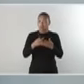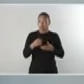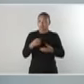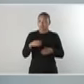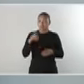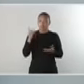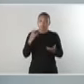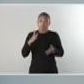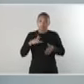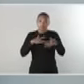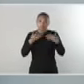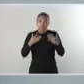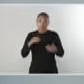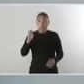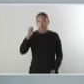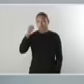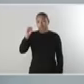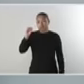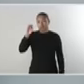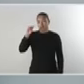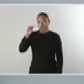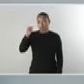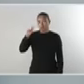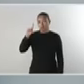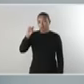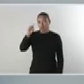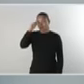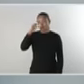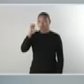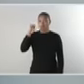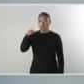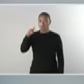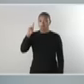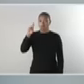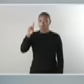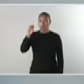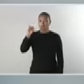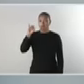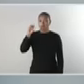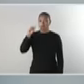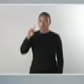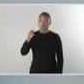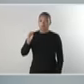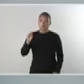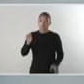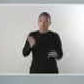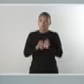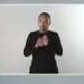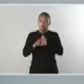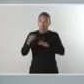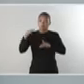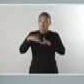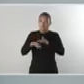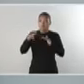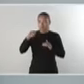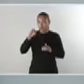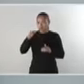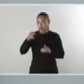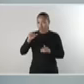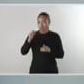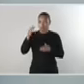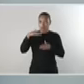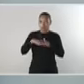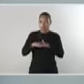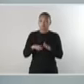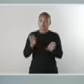tener estímulos Fiscales a empresarios bajar del dos por ciento al uno por ciento sobre nóminas veinte mil nuevos